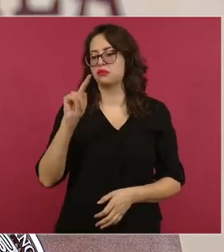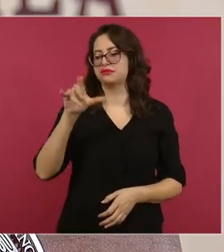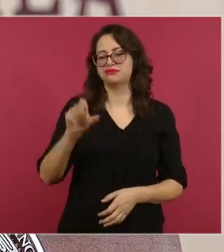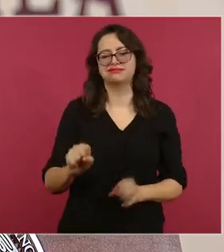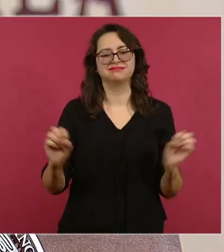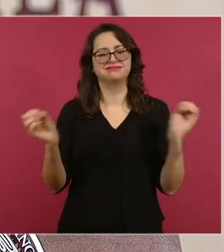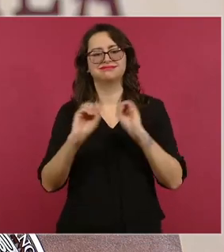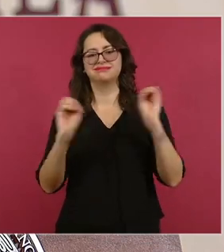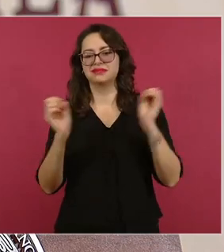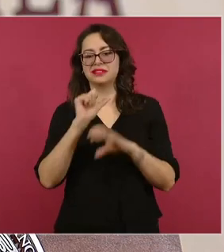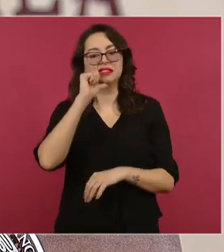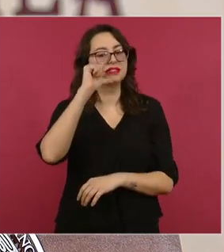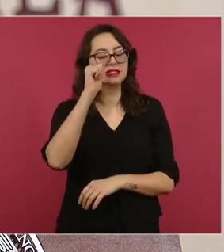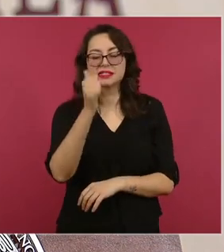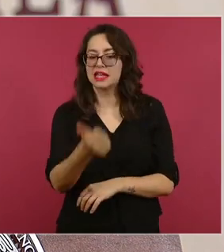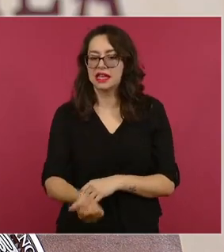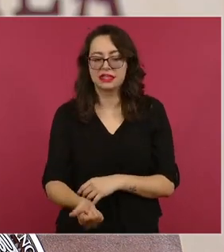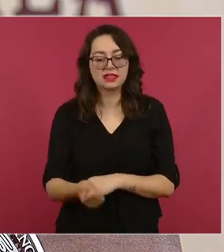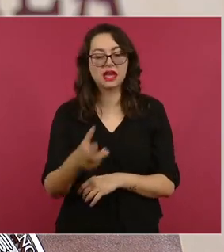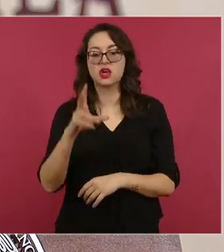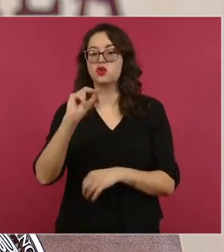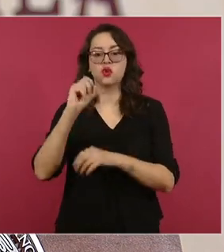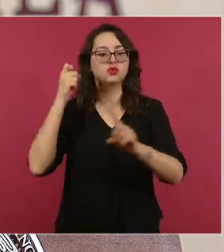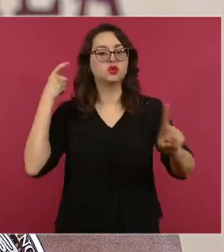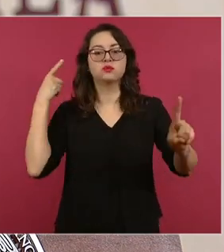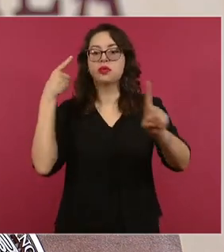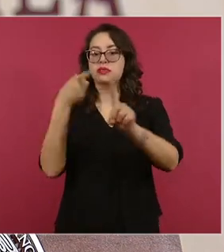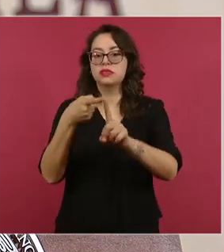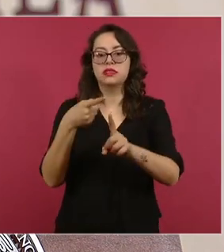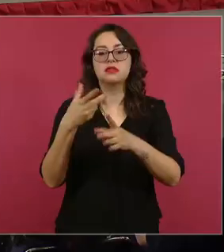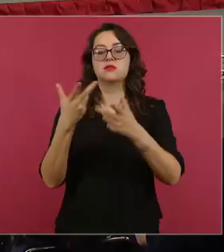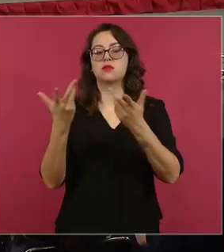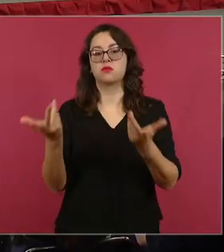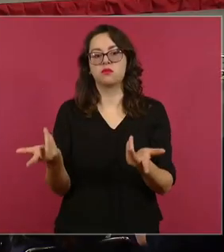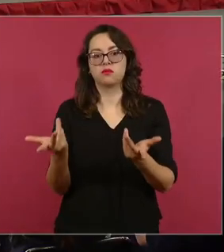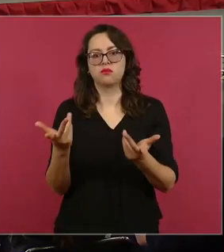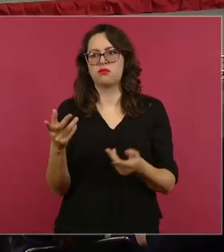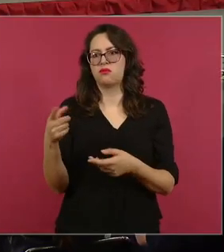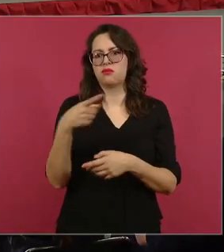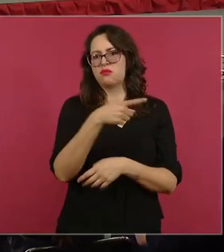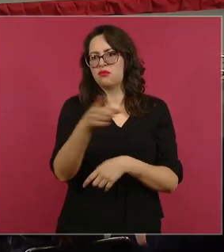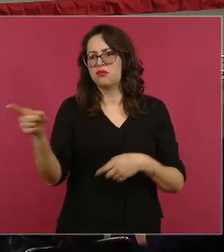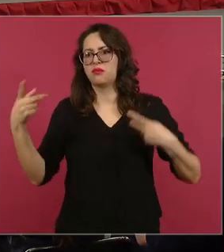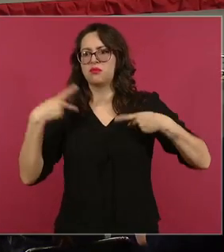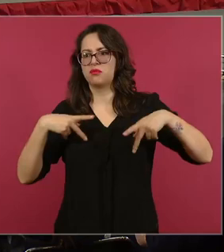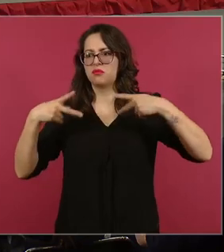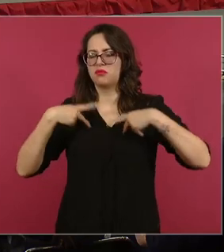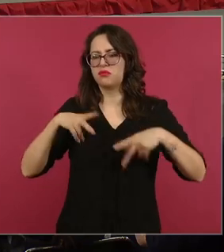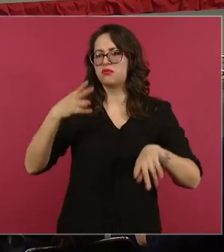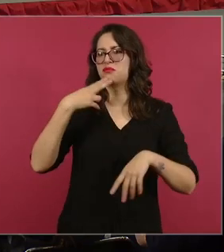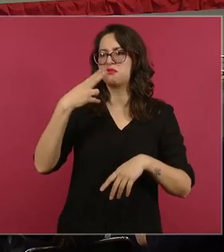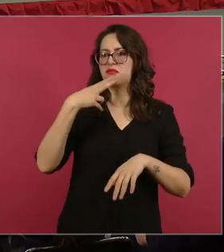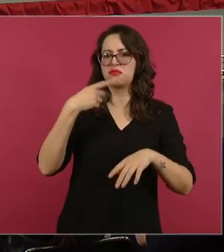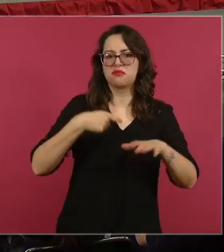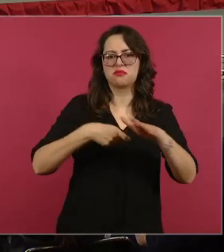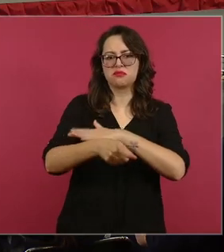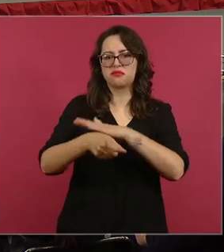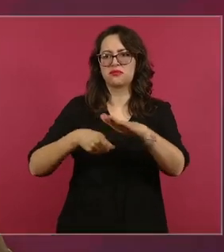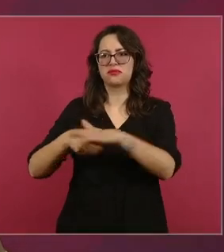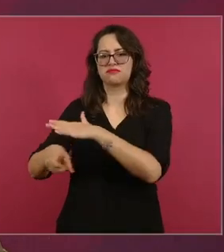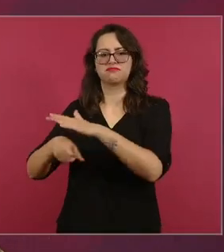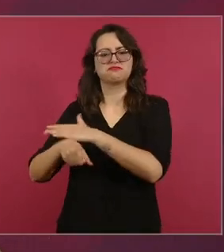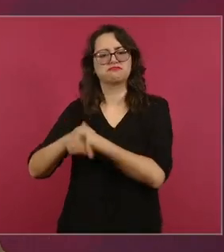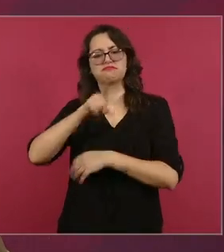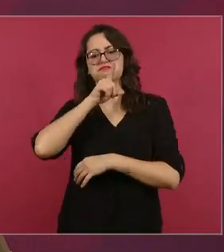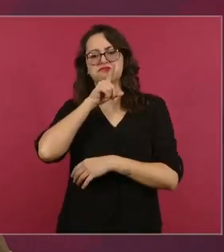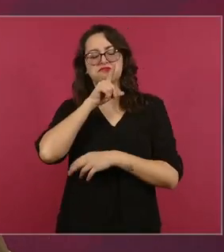con noticias falsas, ni busca manchar la reputación de absolutamente nadie. Hay pleno respeto a